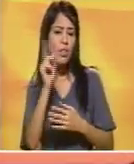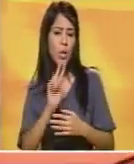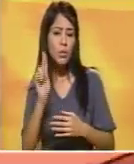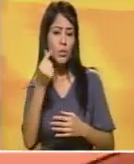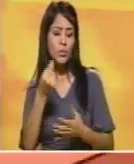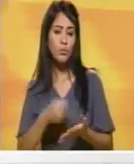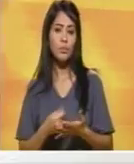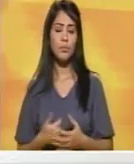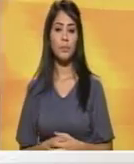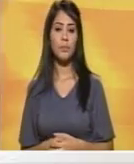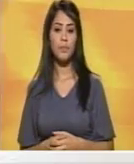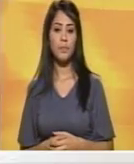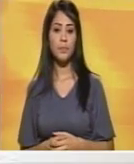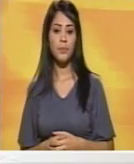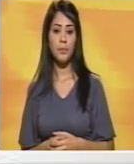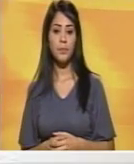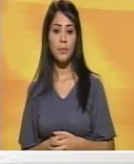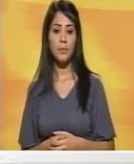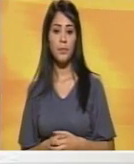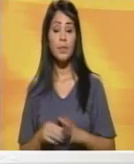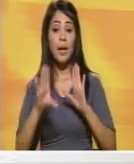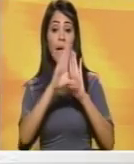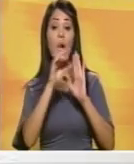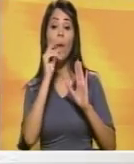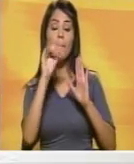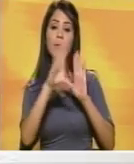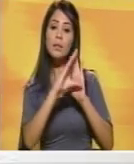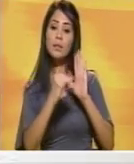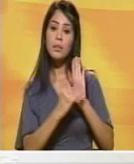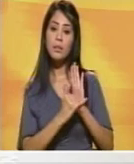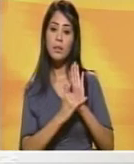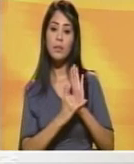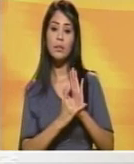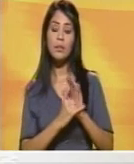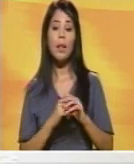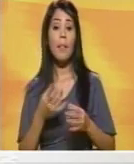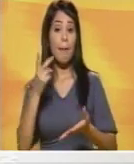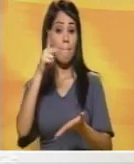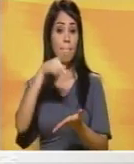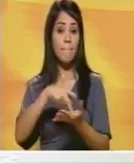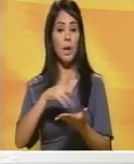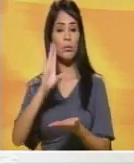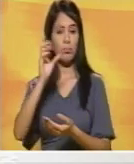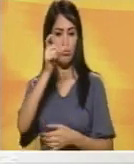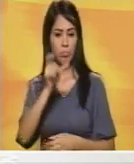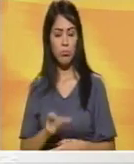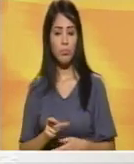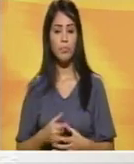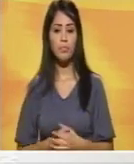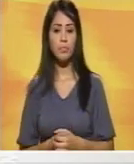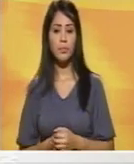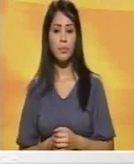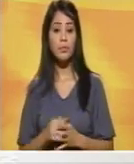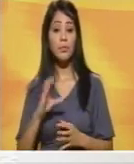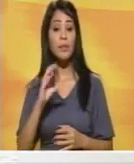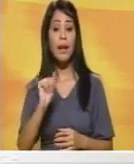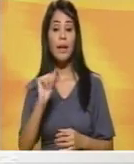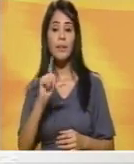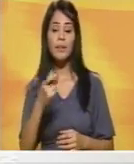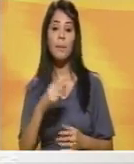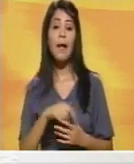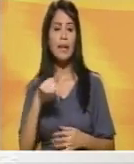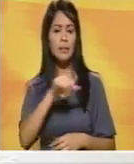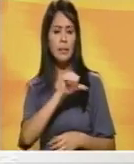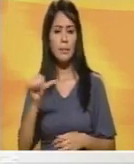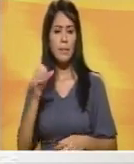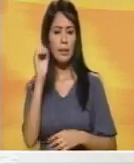efectivo. El constituyente y vicepresidente de la Comisión de Participación Ciudadana, Ángelo Rivas, anunció que esta semana la